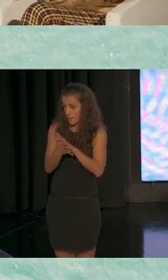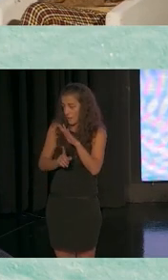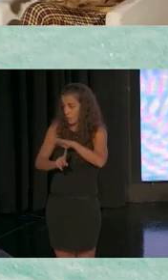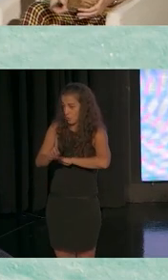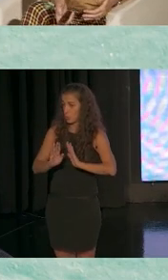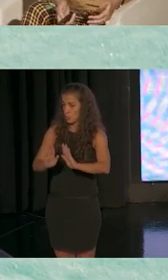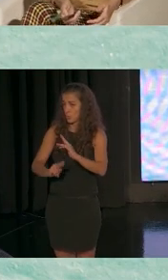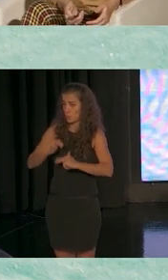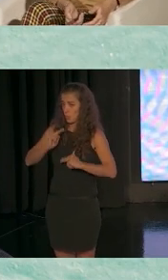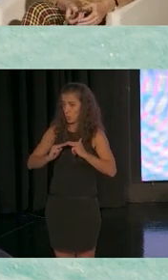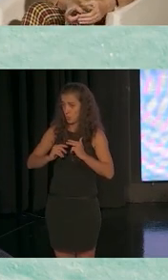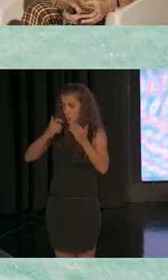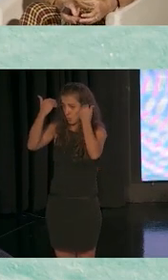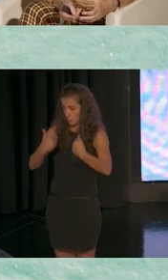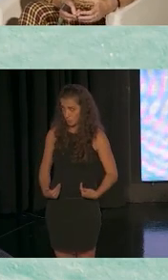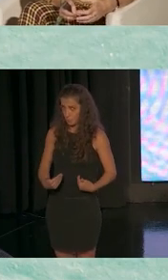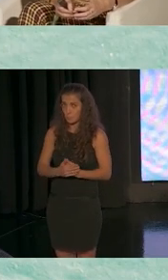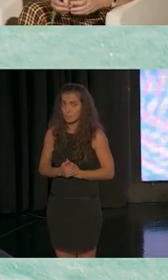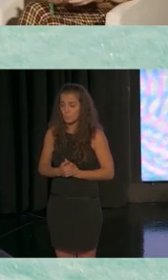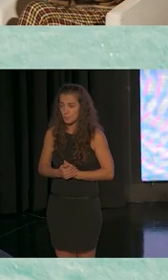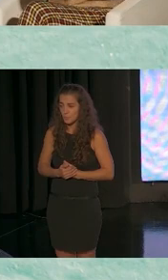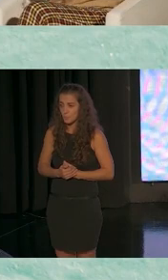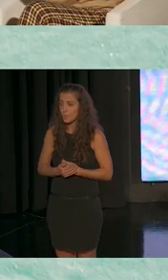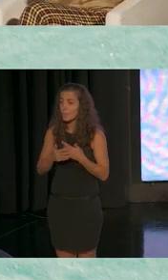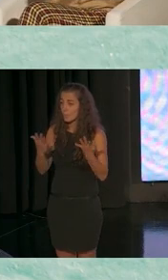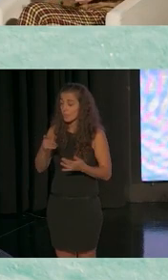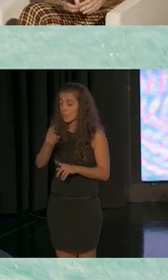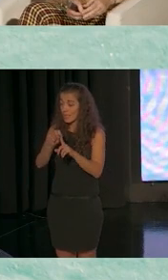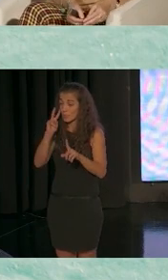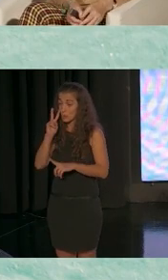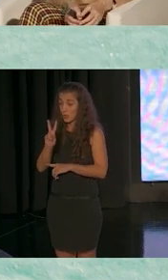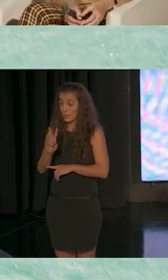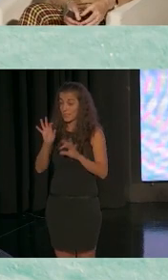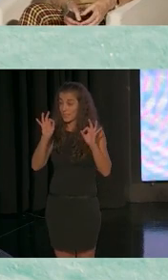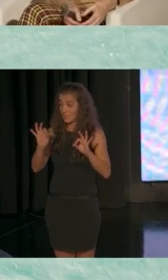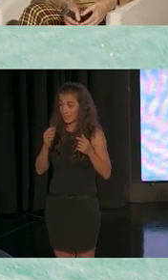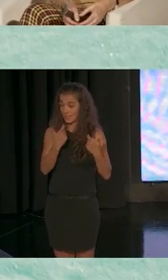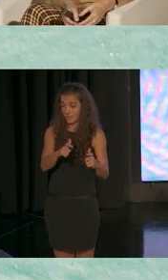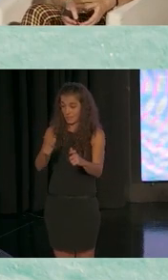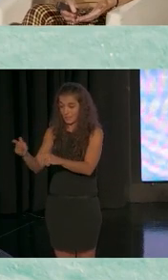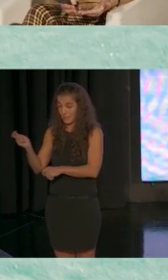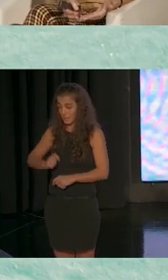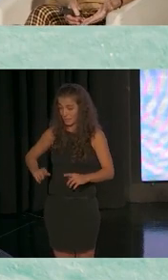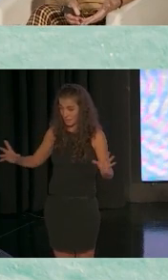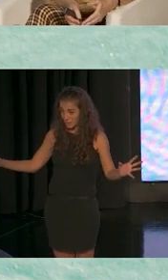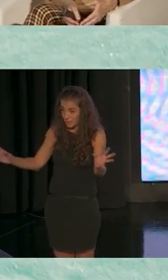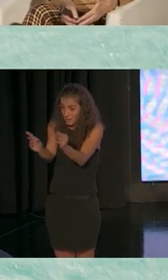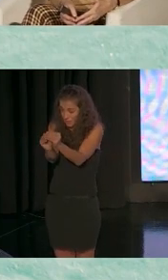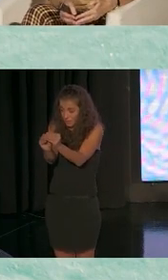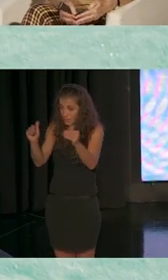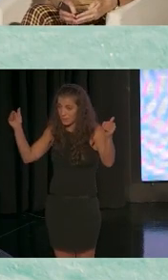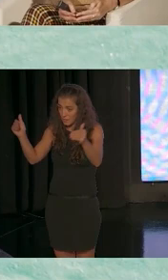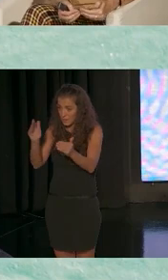y construirse como persona y esa mirada eh se ve fundamentada